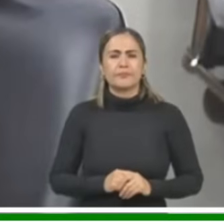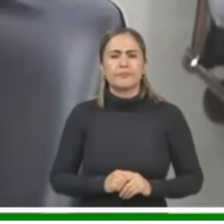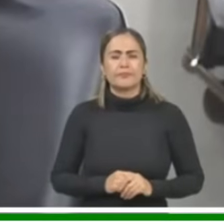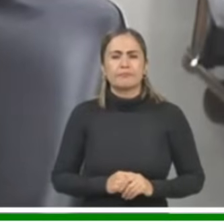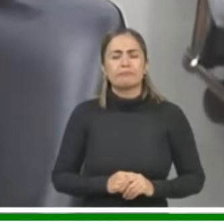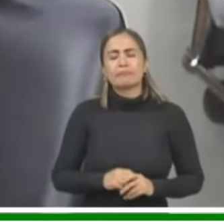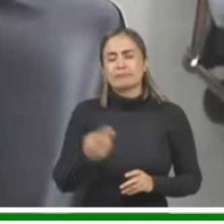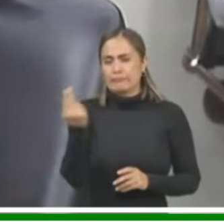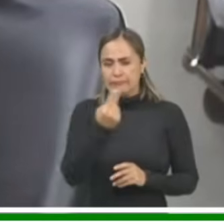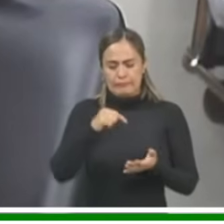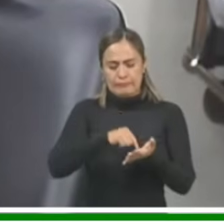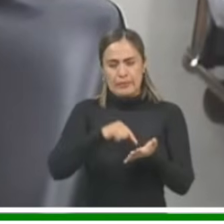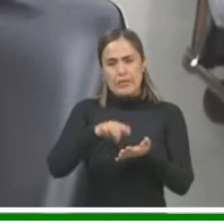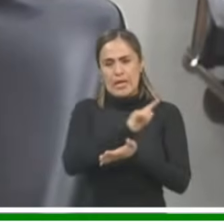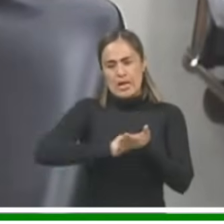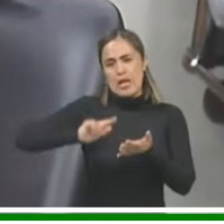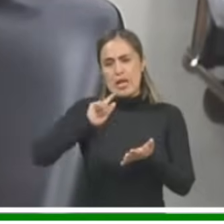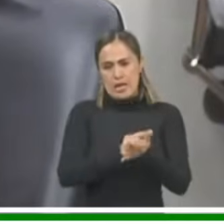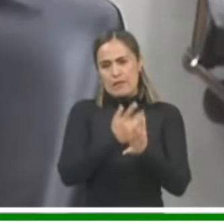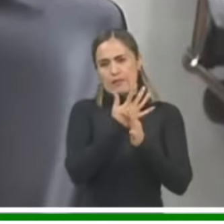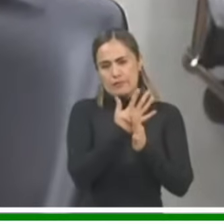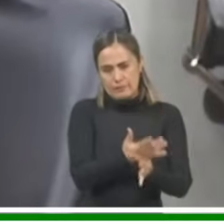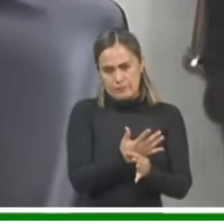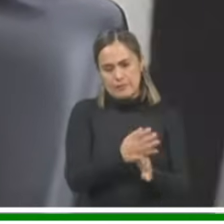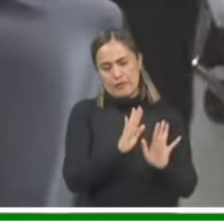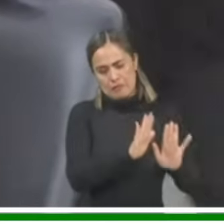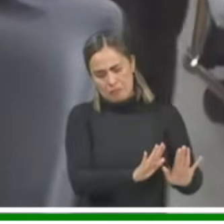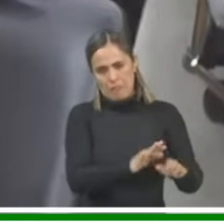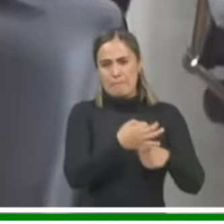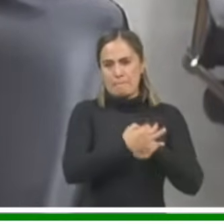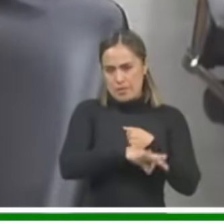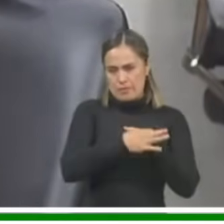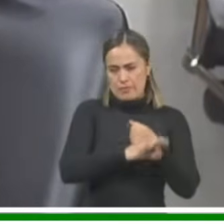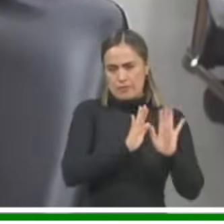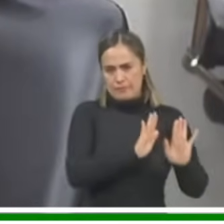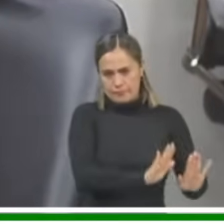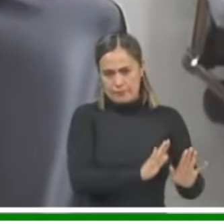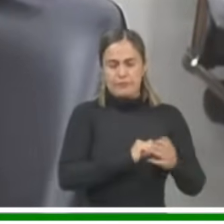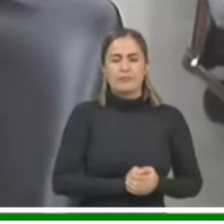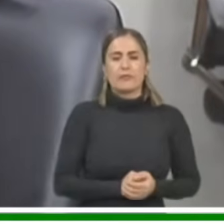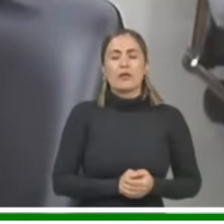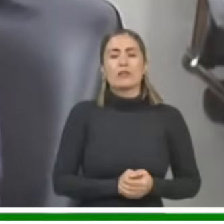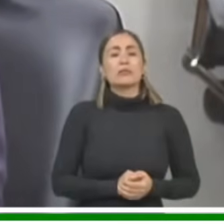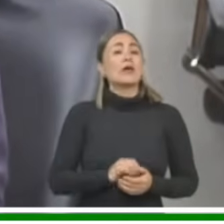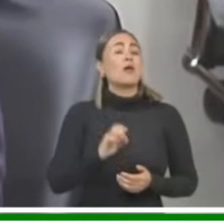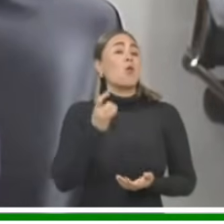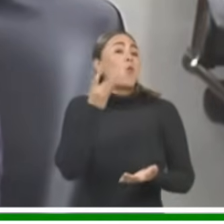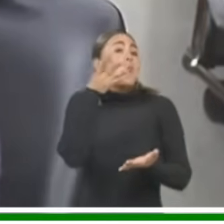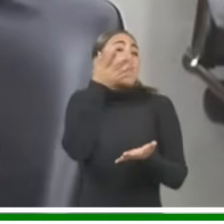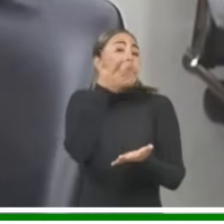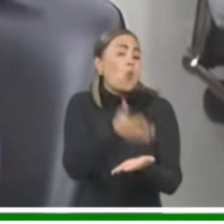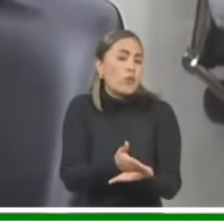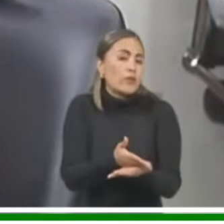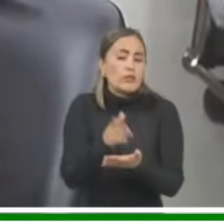previsión legal, es decir, aplica el principio de reserva de ley. Es decir, solo puede hacerse esto que